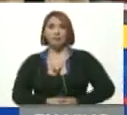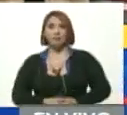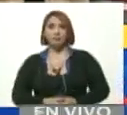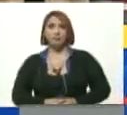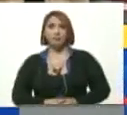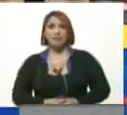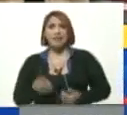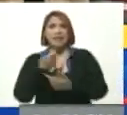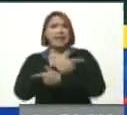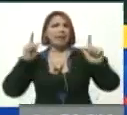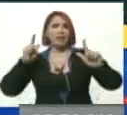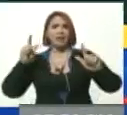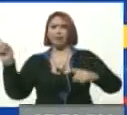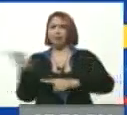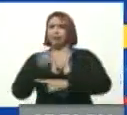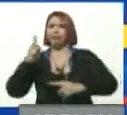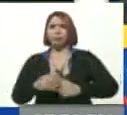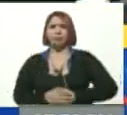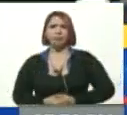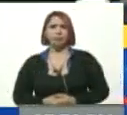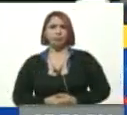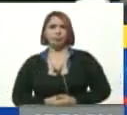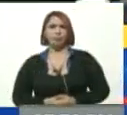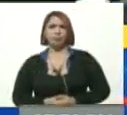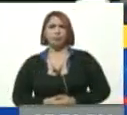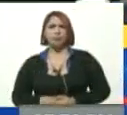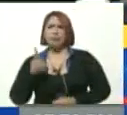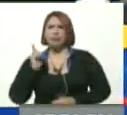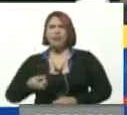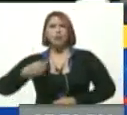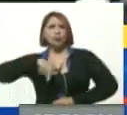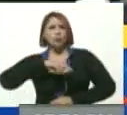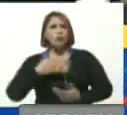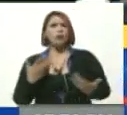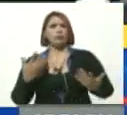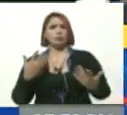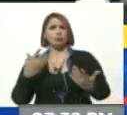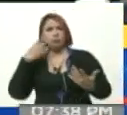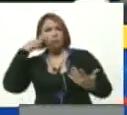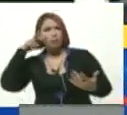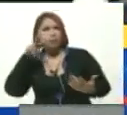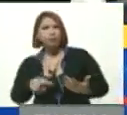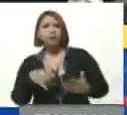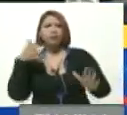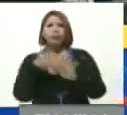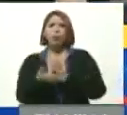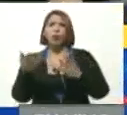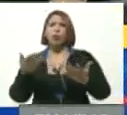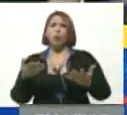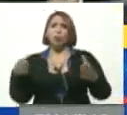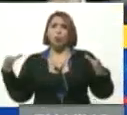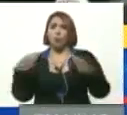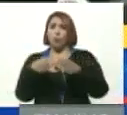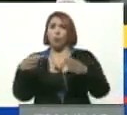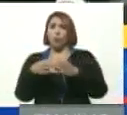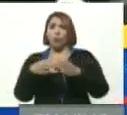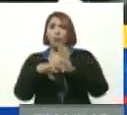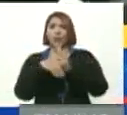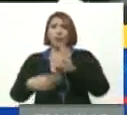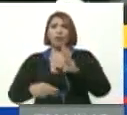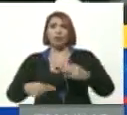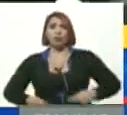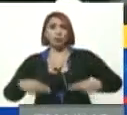la libertad inmediata y la no extradición de la Organización de Derechos Humanos, la no extradición